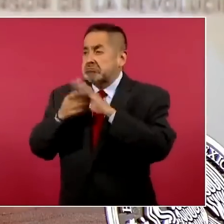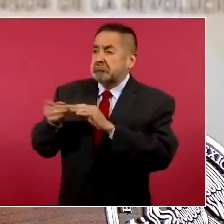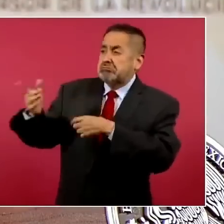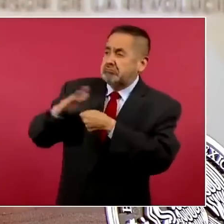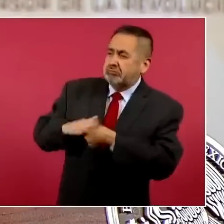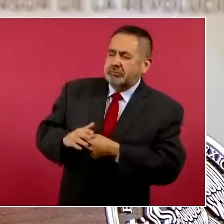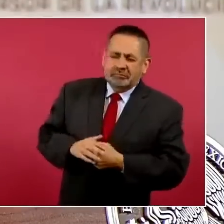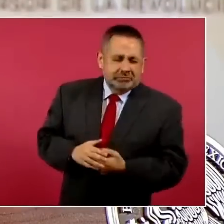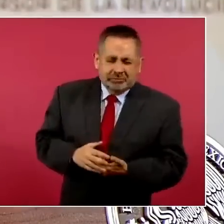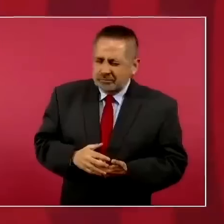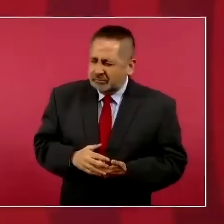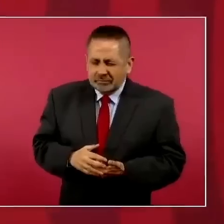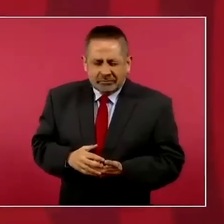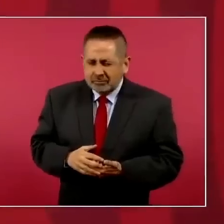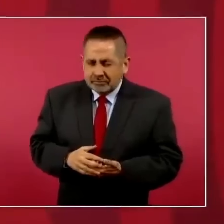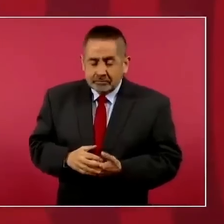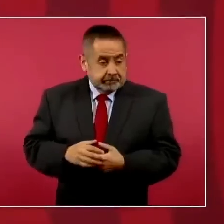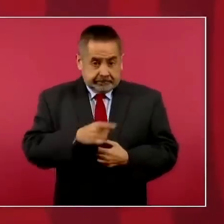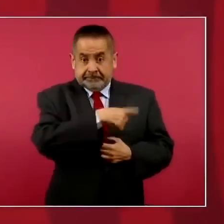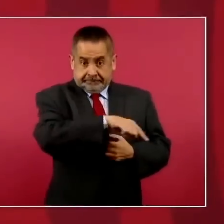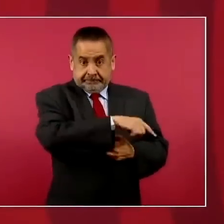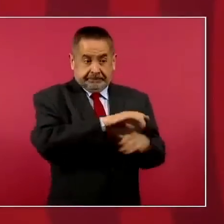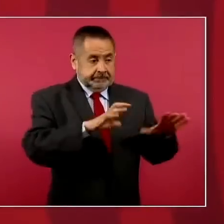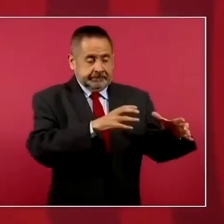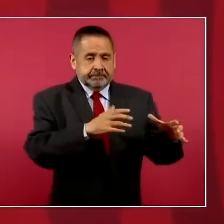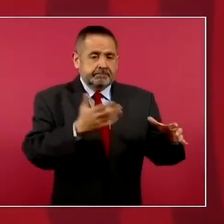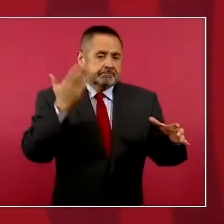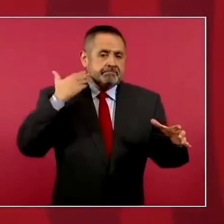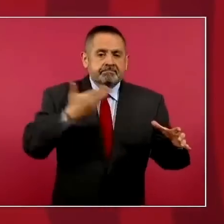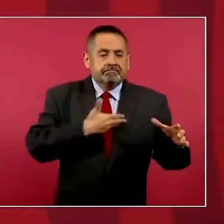fueron convocados